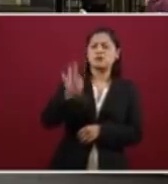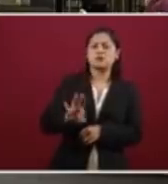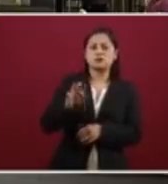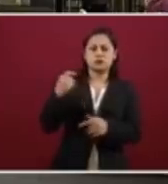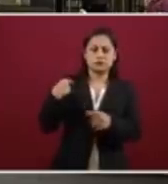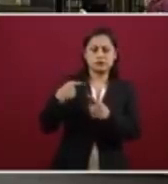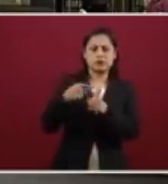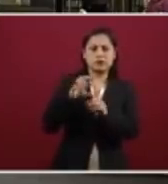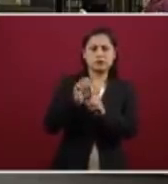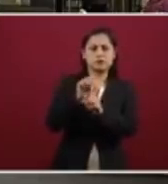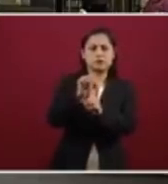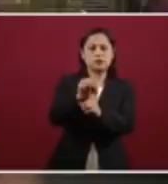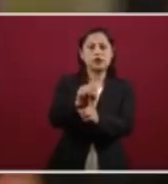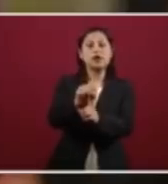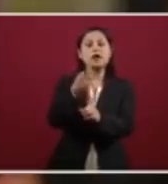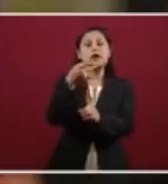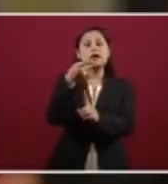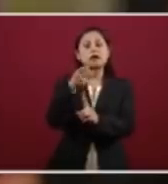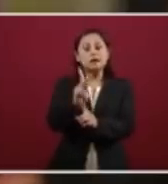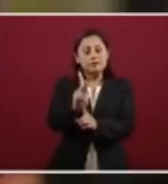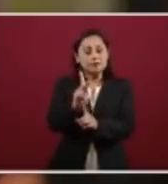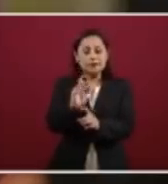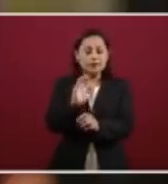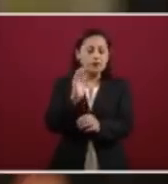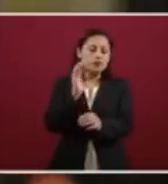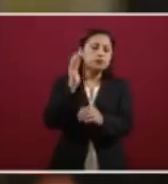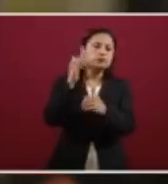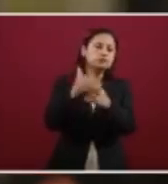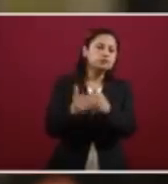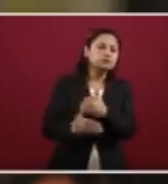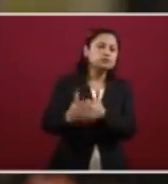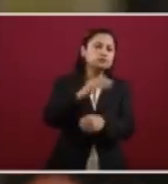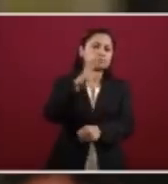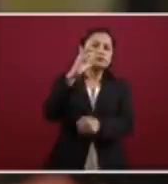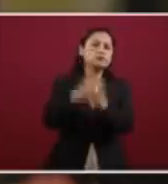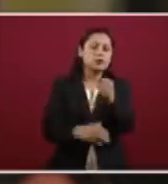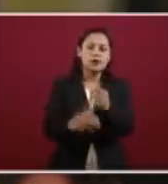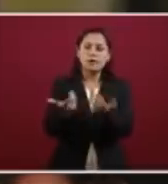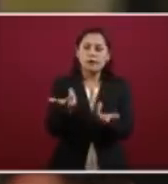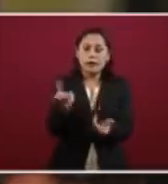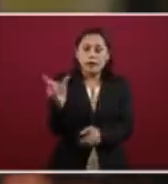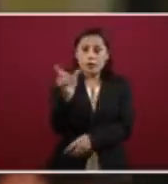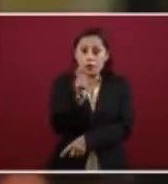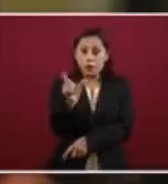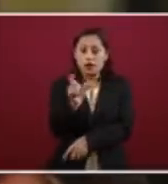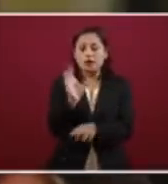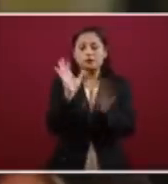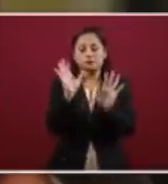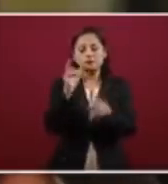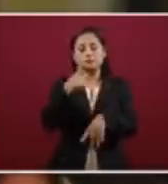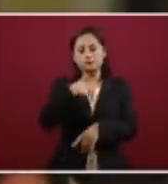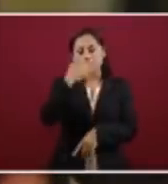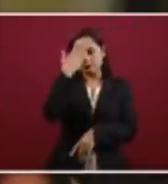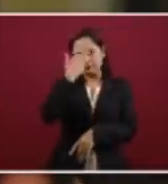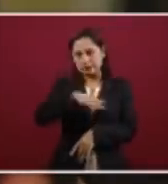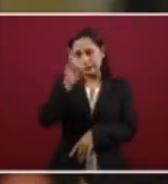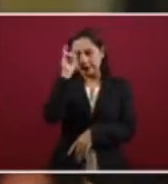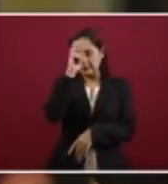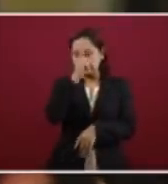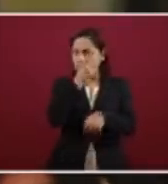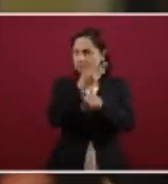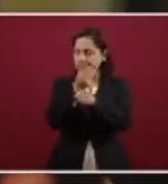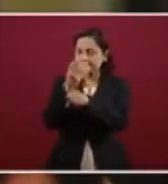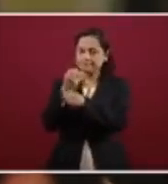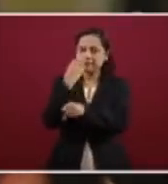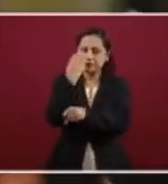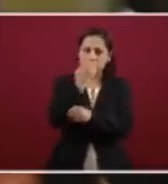concluiría o se estima? Es difícil a veces, pero se estima avanzar en materia de vivienda, de escuelas, de reconstrucción de inmuebles.